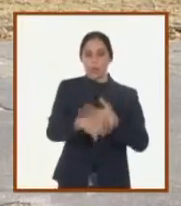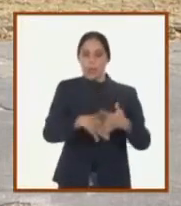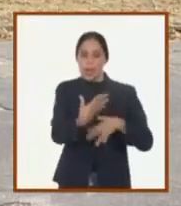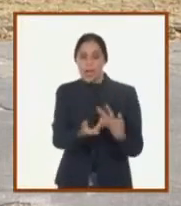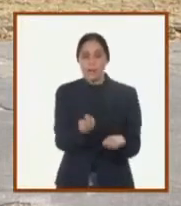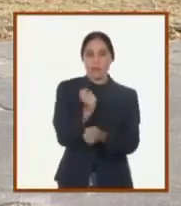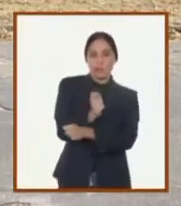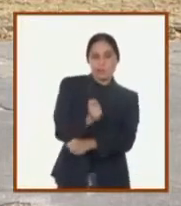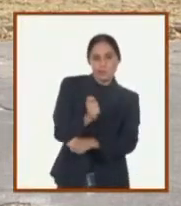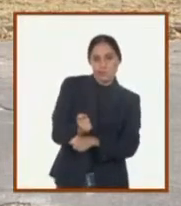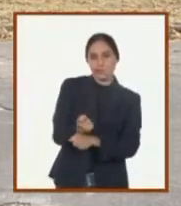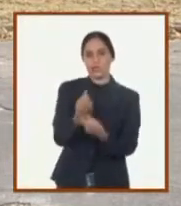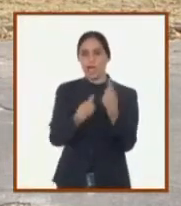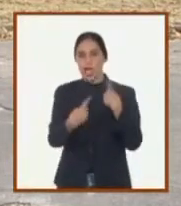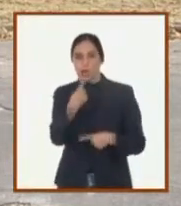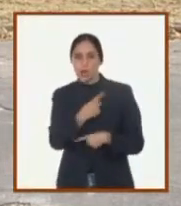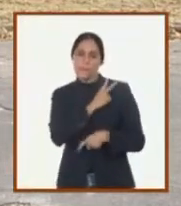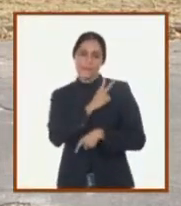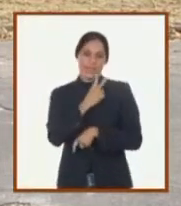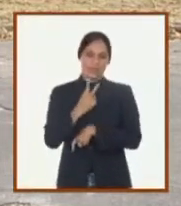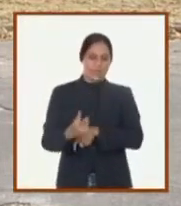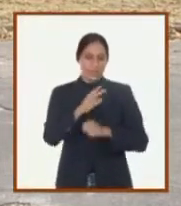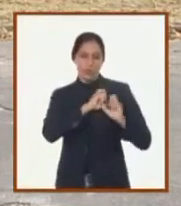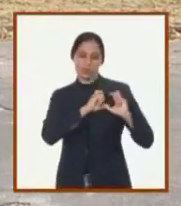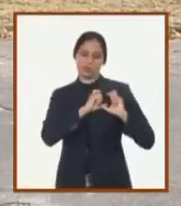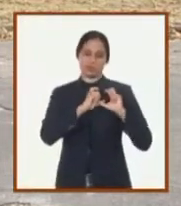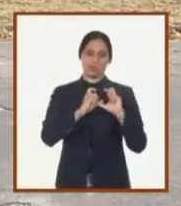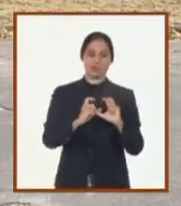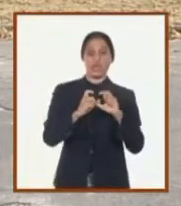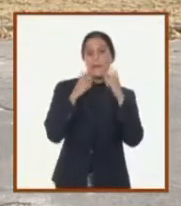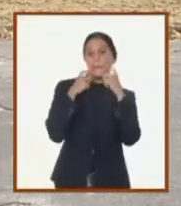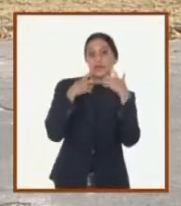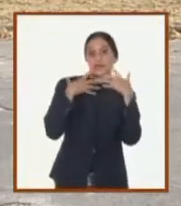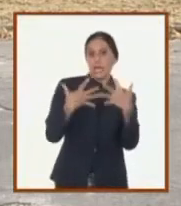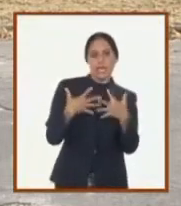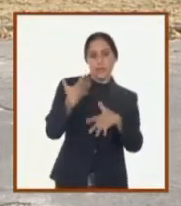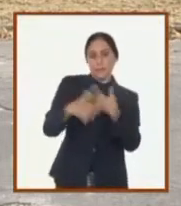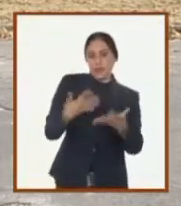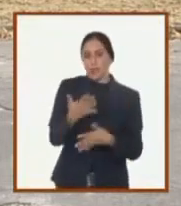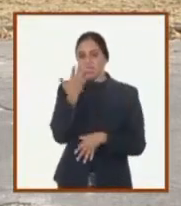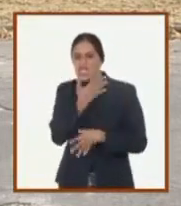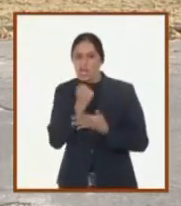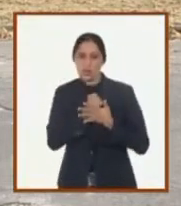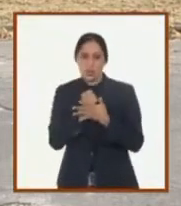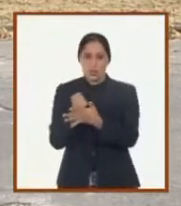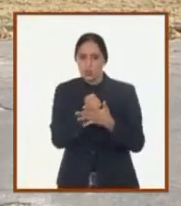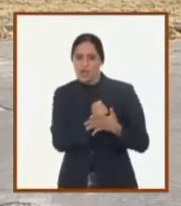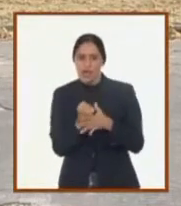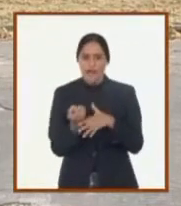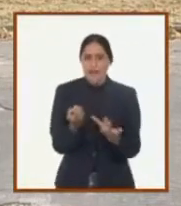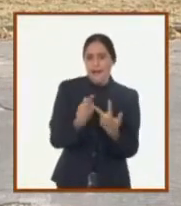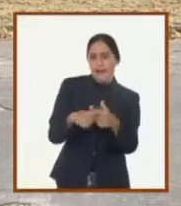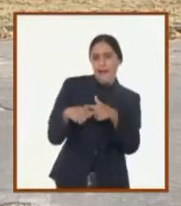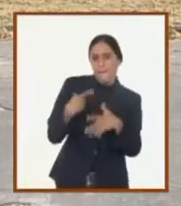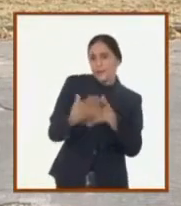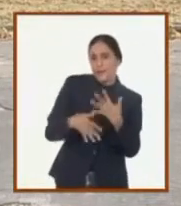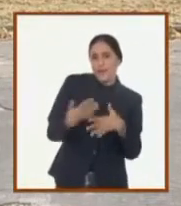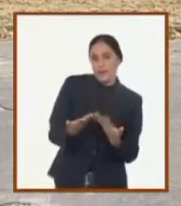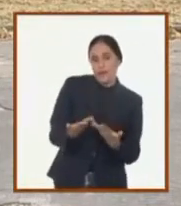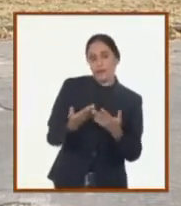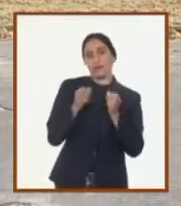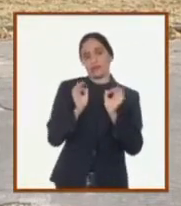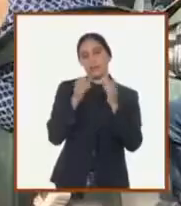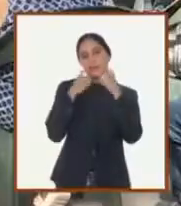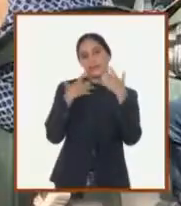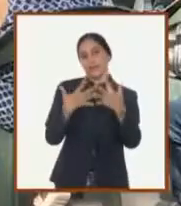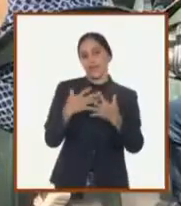cosas del obrero del Campesino el que tia un problema grande venía a ver a C para que le resolviera el problema y era la madrina de eso es lo